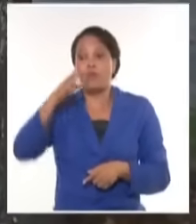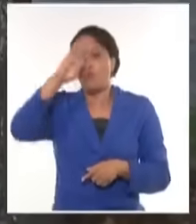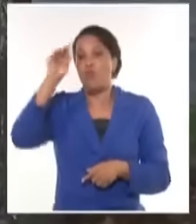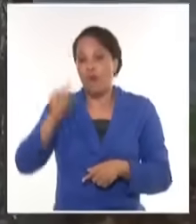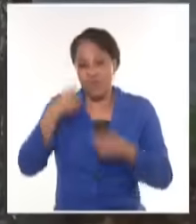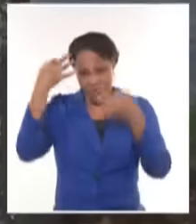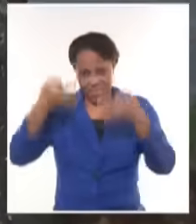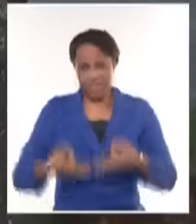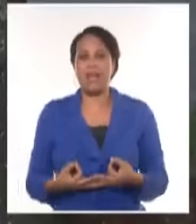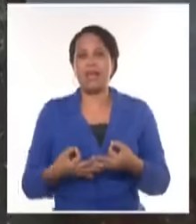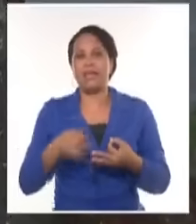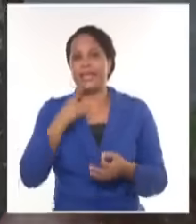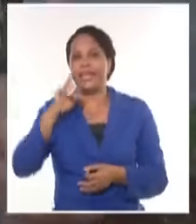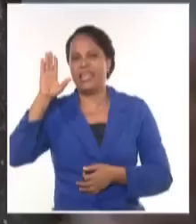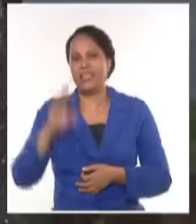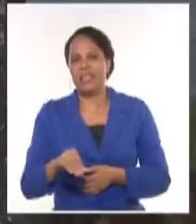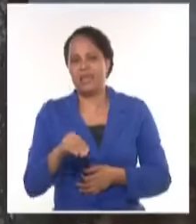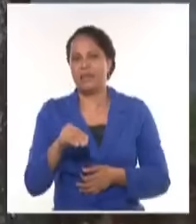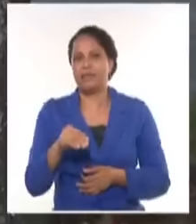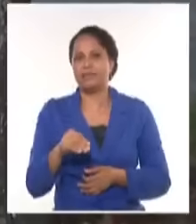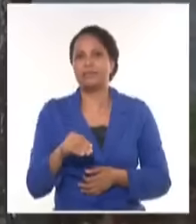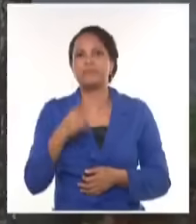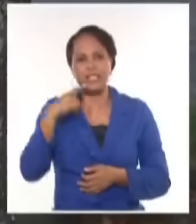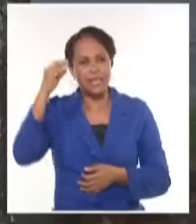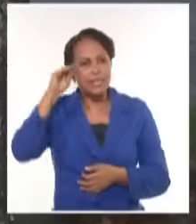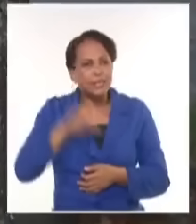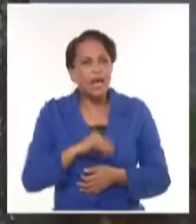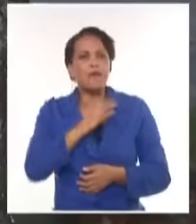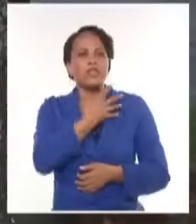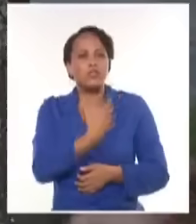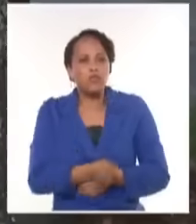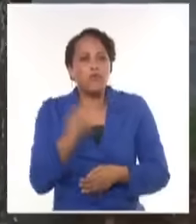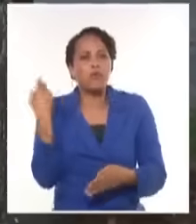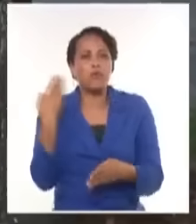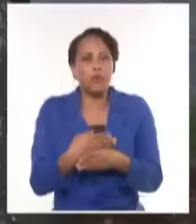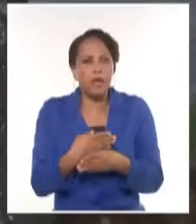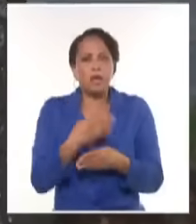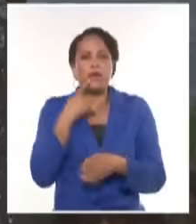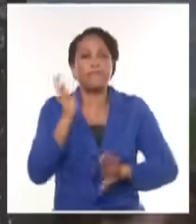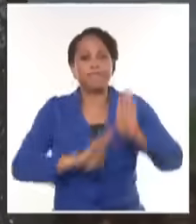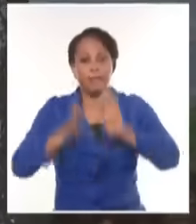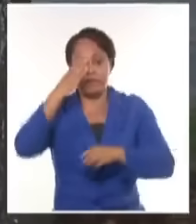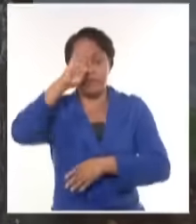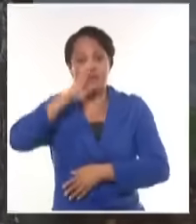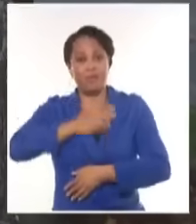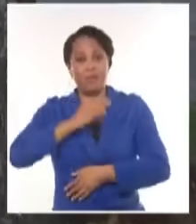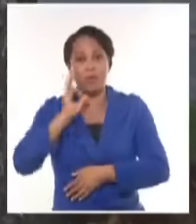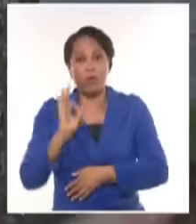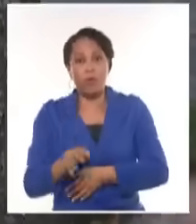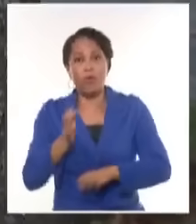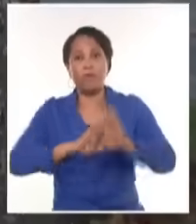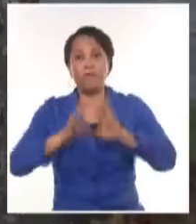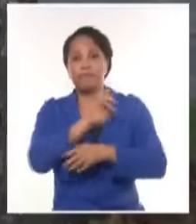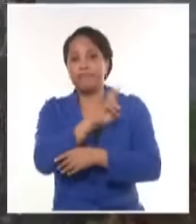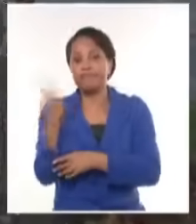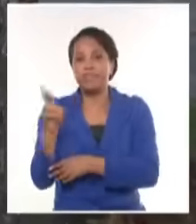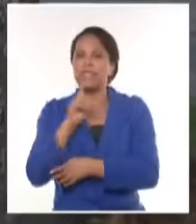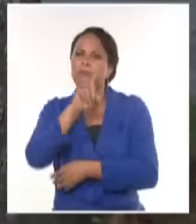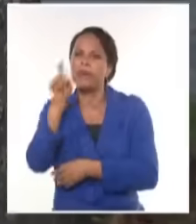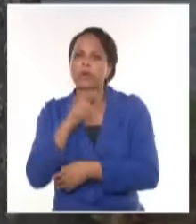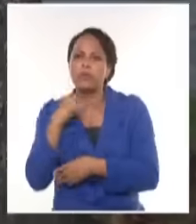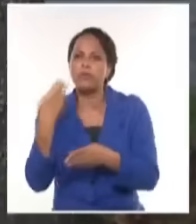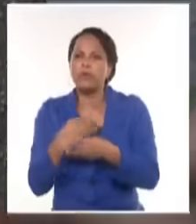verdad que realmente sabe y que sufre lo del bloqueo, ¿entiendes? Y que defiende esta patria y defiende su revolución y le pregunta por el